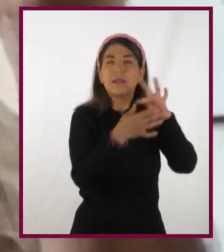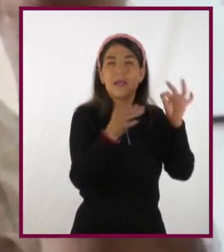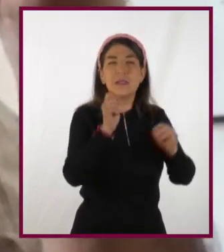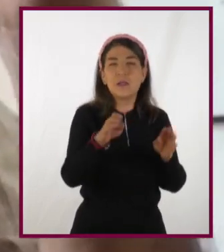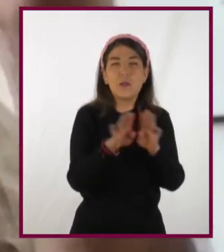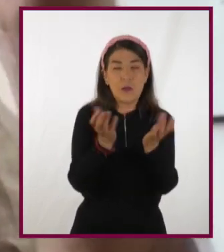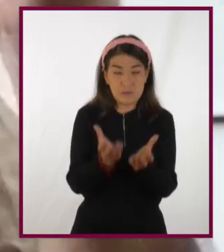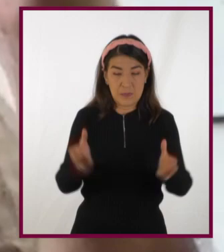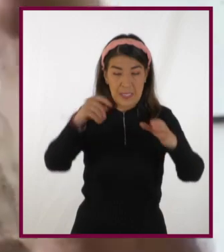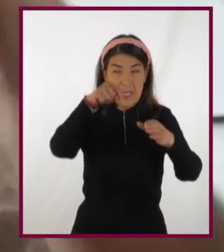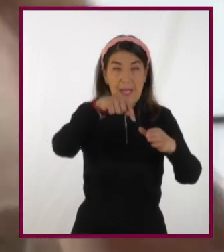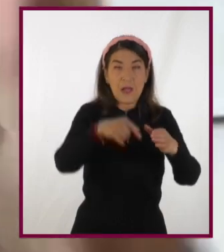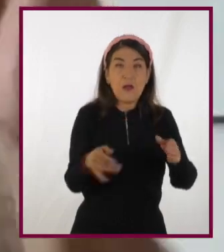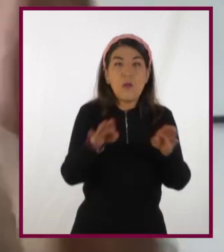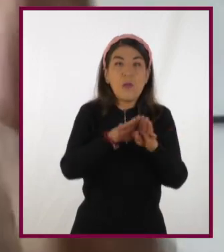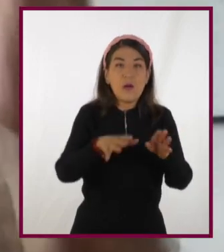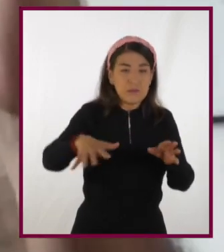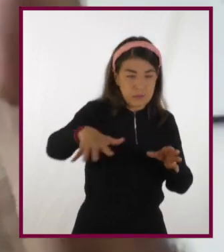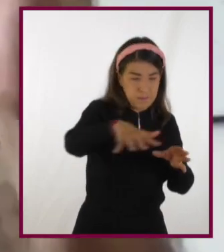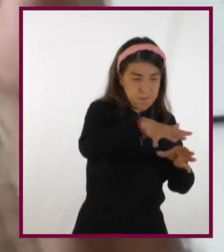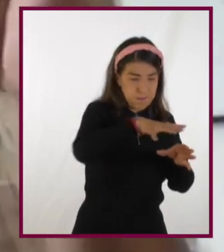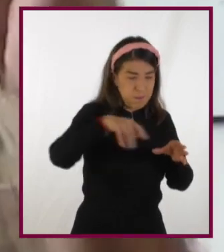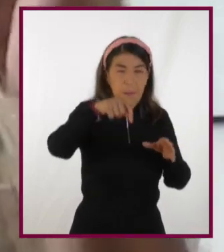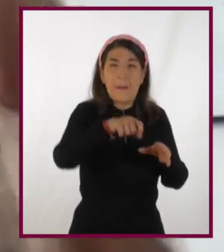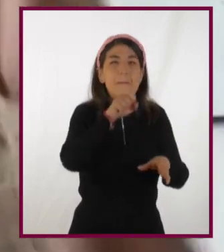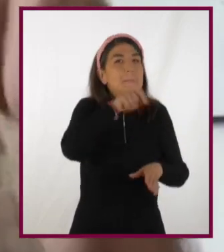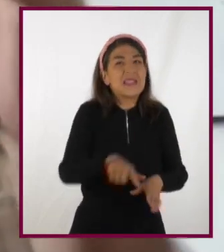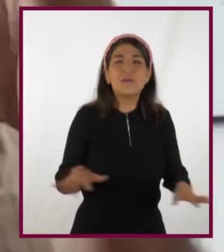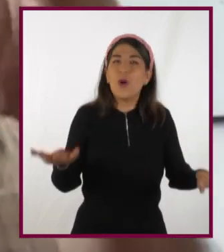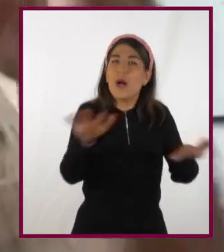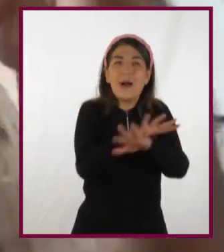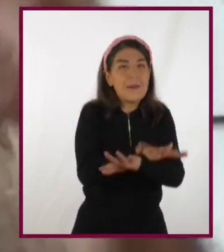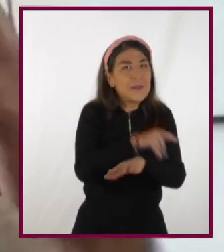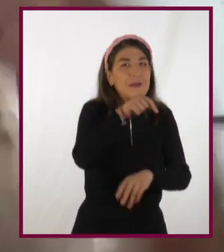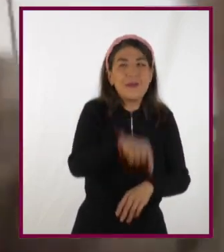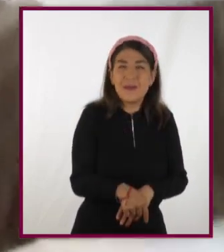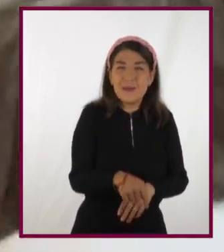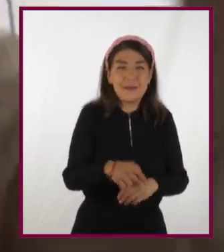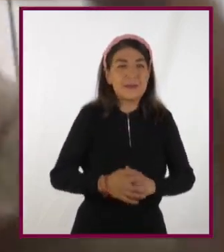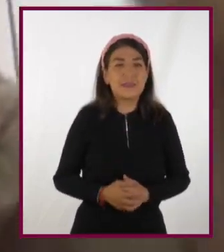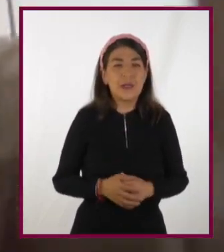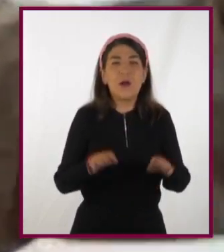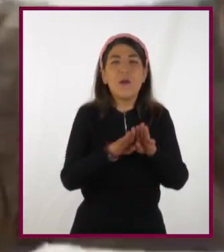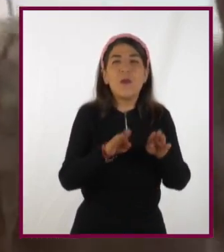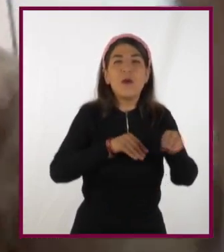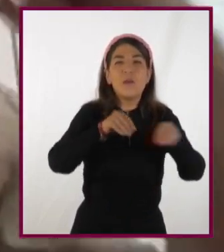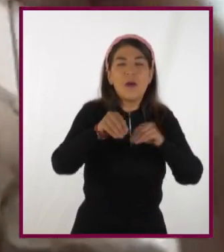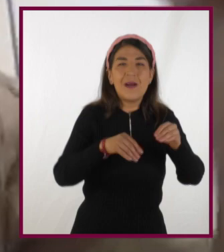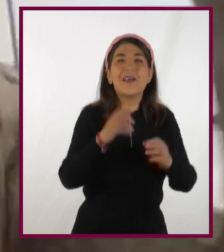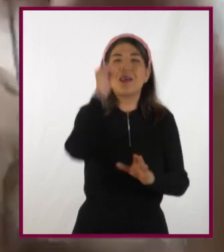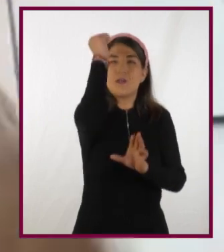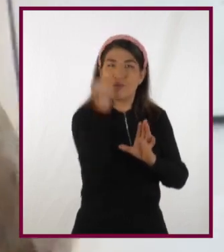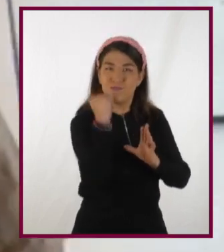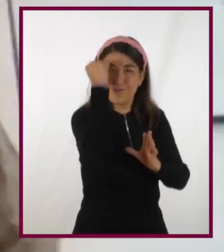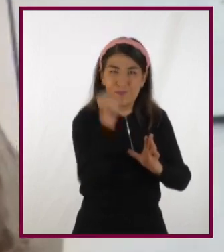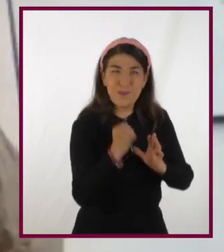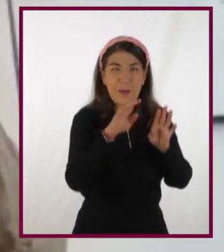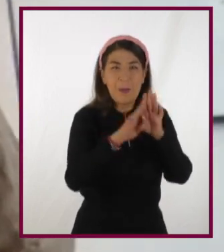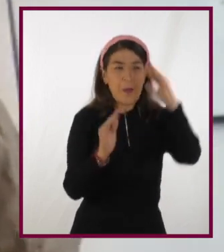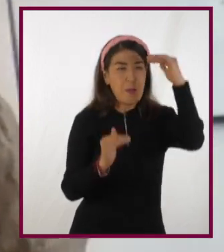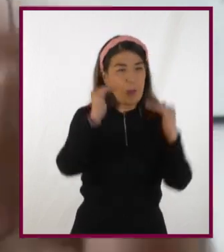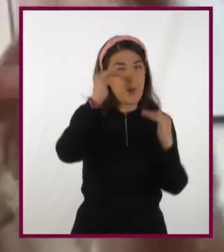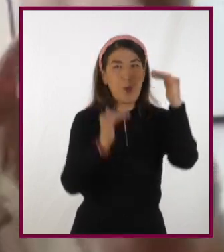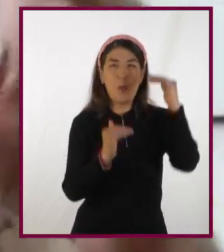presión en una región, todo el fluido va a sentir ese mismo cambio de presión. Entonces, por eso es que funcionan los gatos hidráulicos y esas